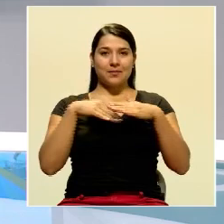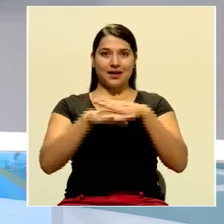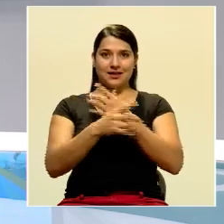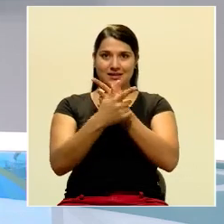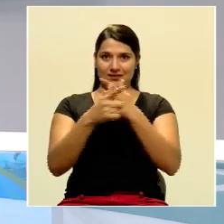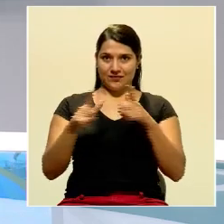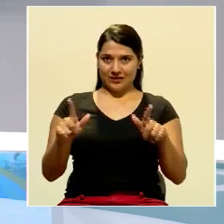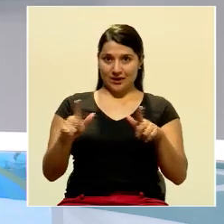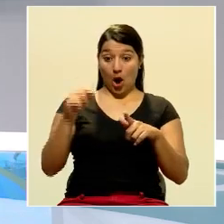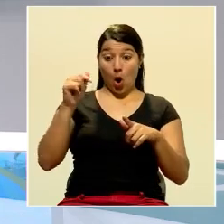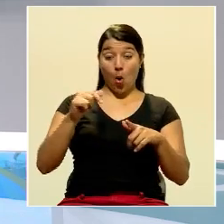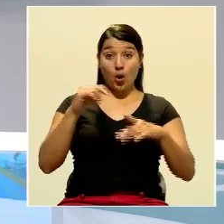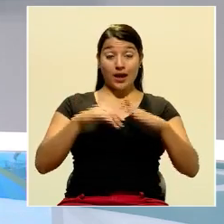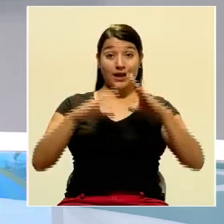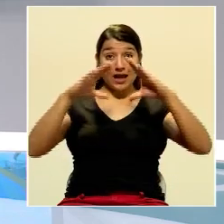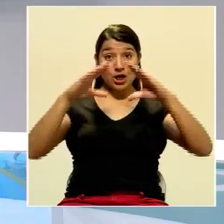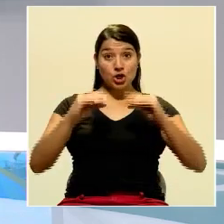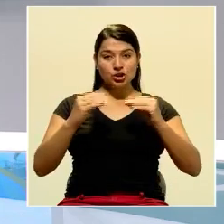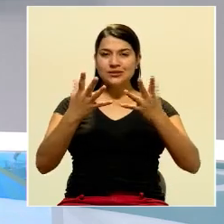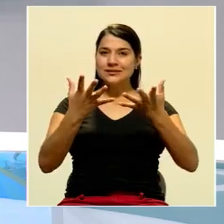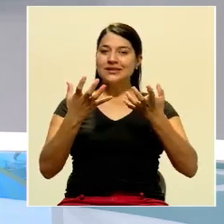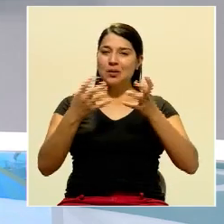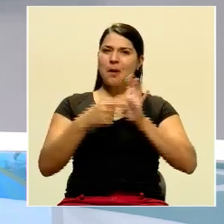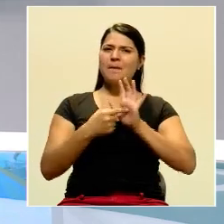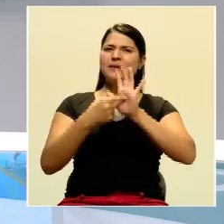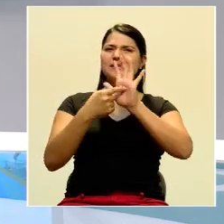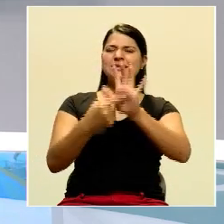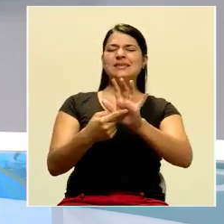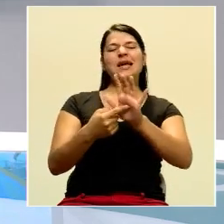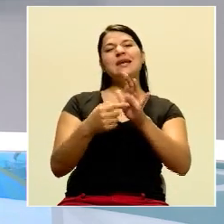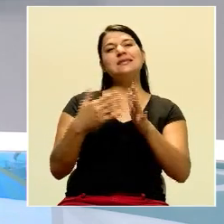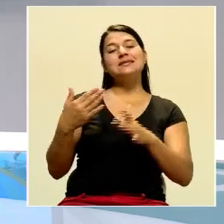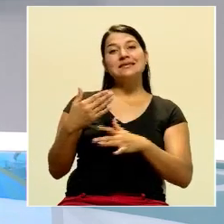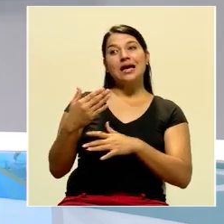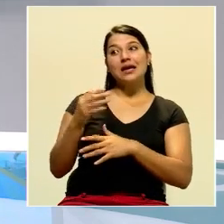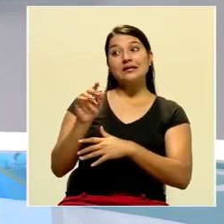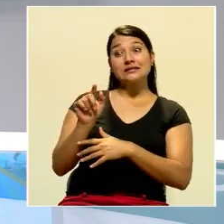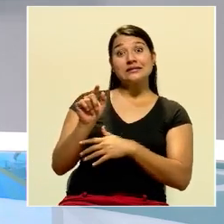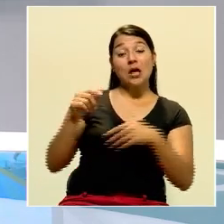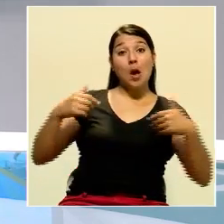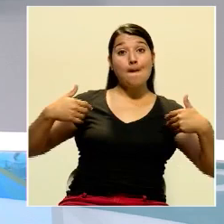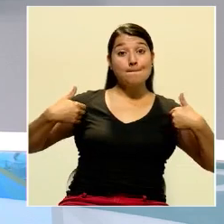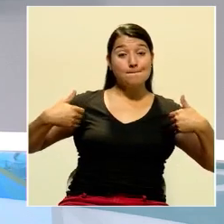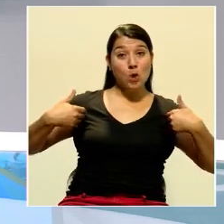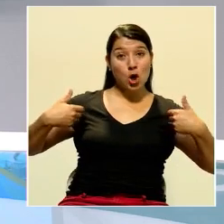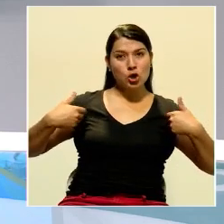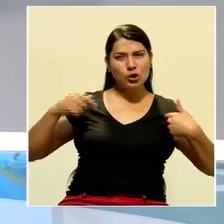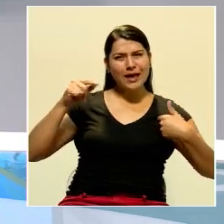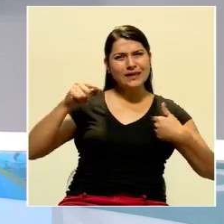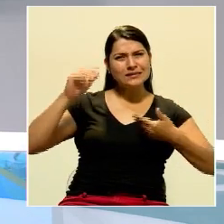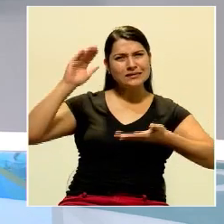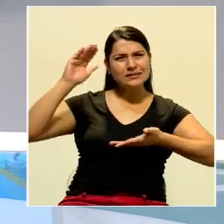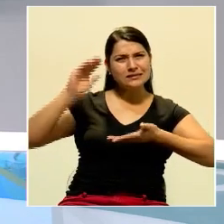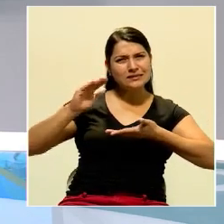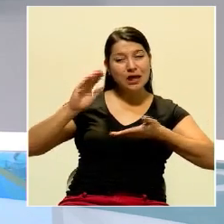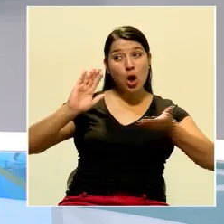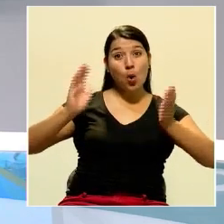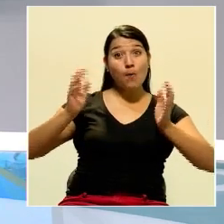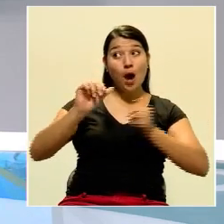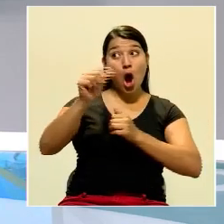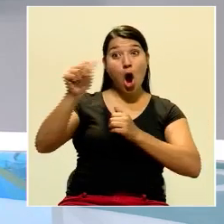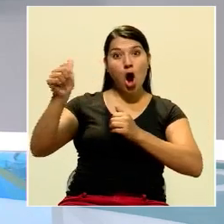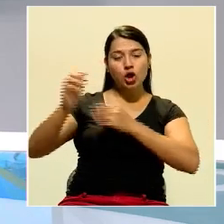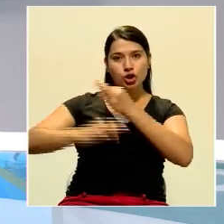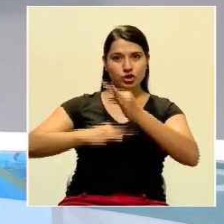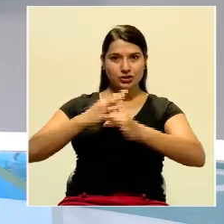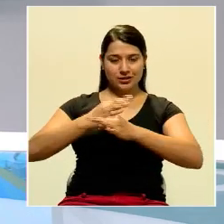Libertad. Esta noche le presentamos a los gibones. Estos monos son más pequeños que muchas especies